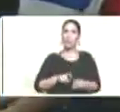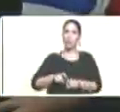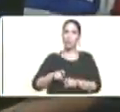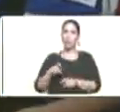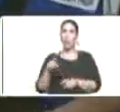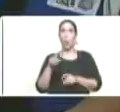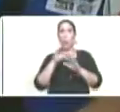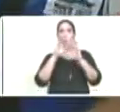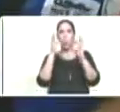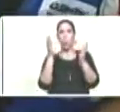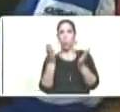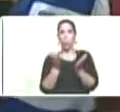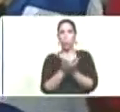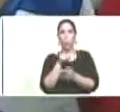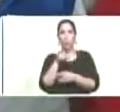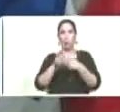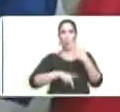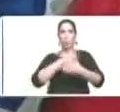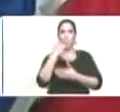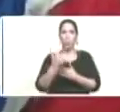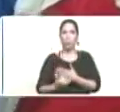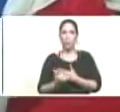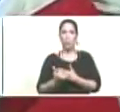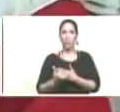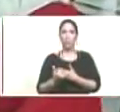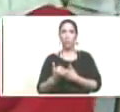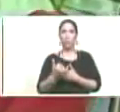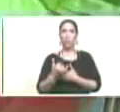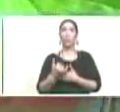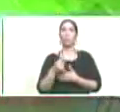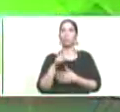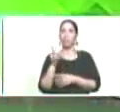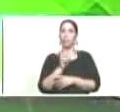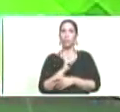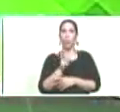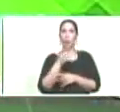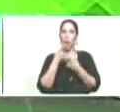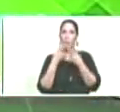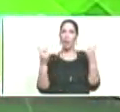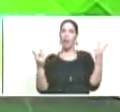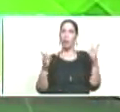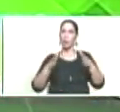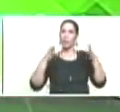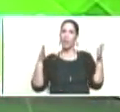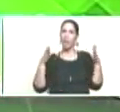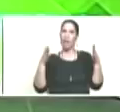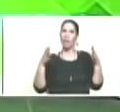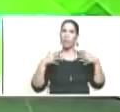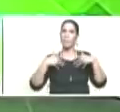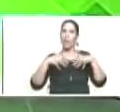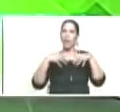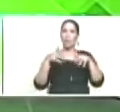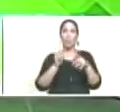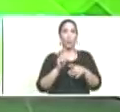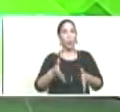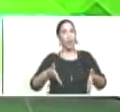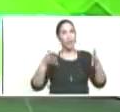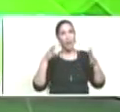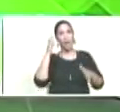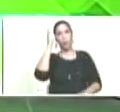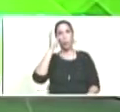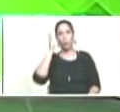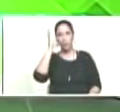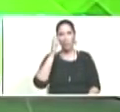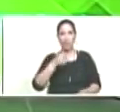porque esos proyectos obreros campesinos populares no le hablaron a las grandes masas, no se ganaron la conciencia, el